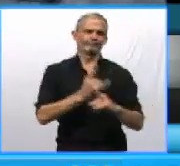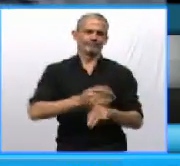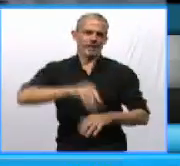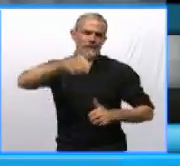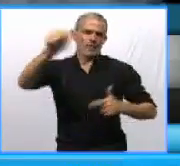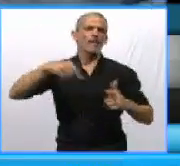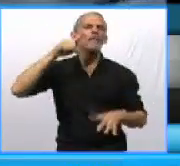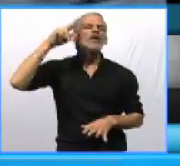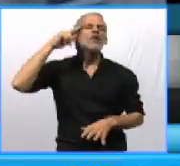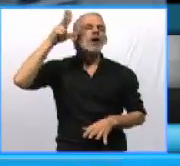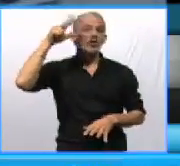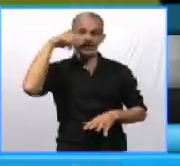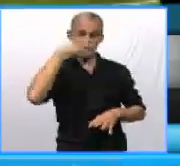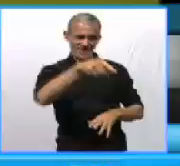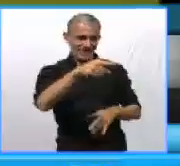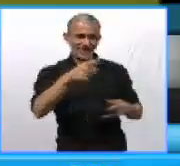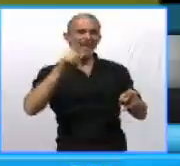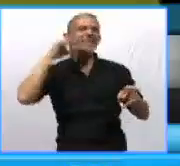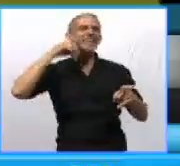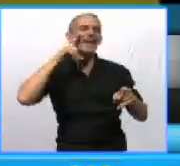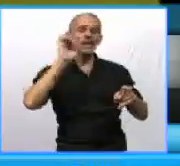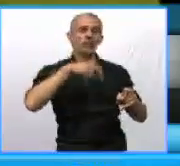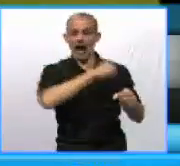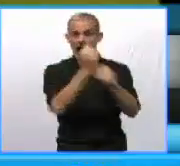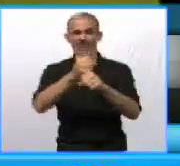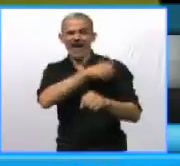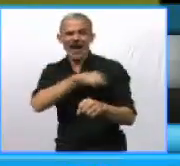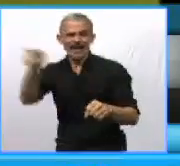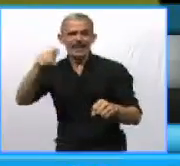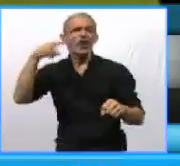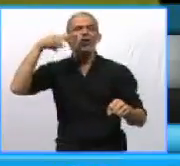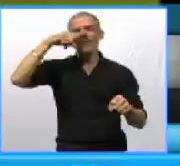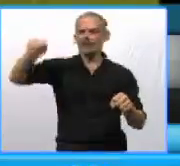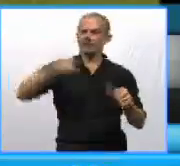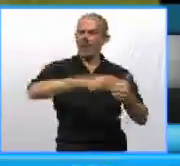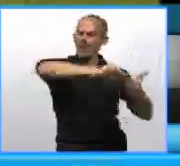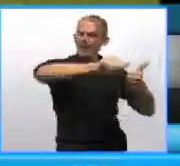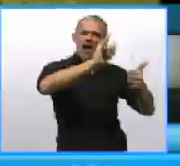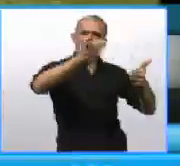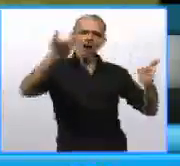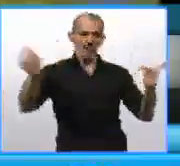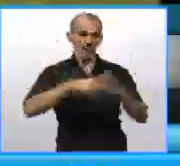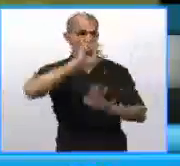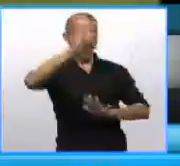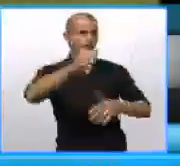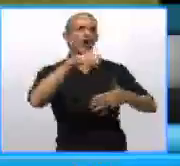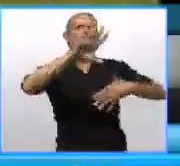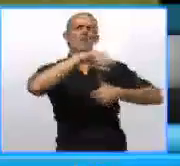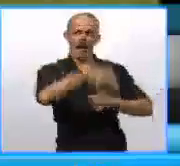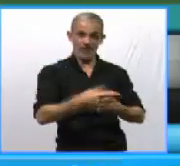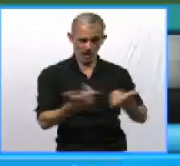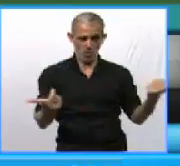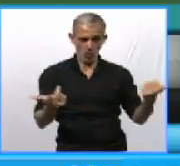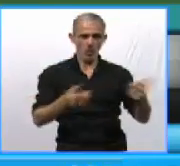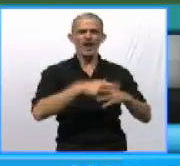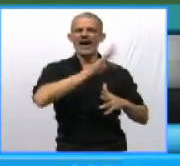Desde 1987 en Indianápolis hasta Río de Janeiro 2007, se consagraron campeonas panamericanas,